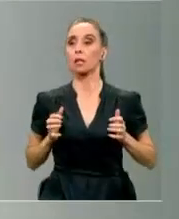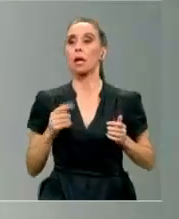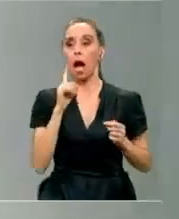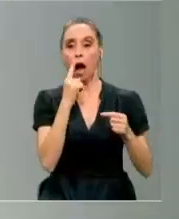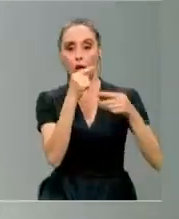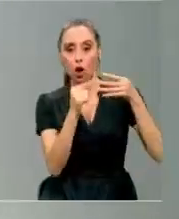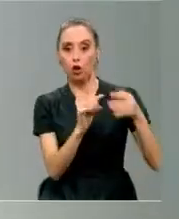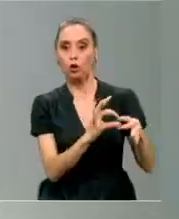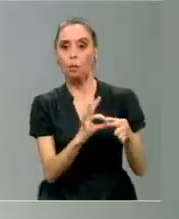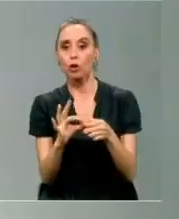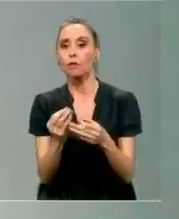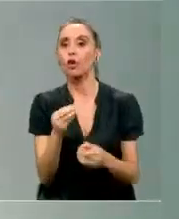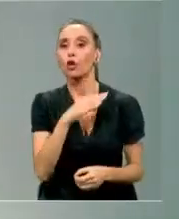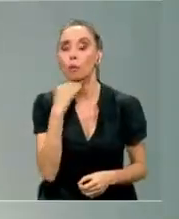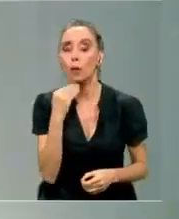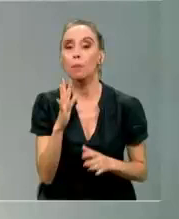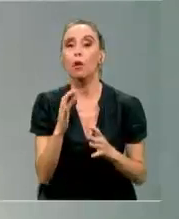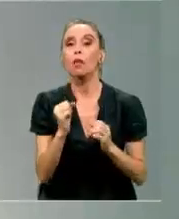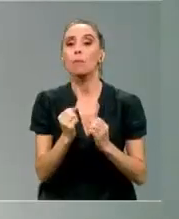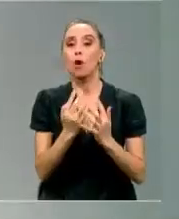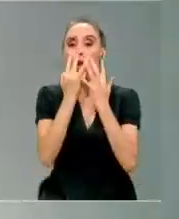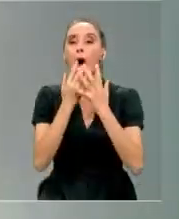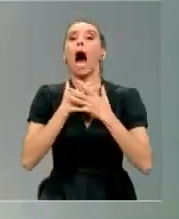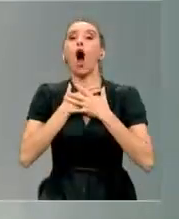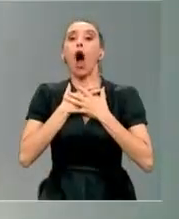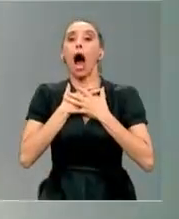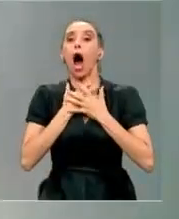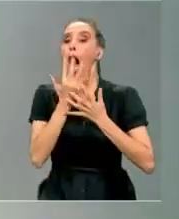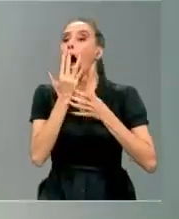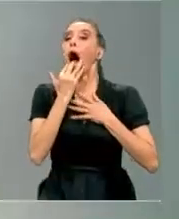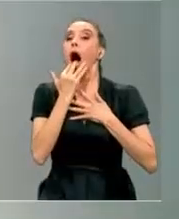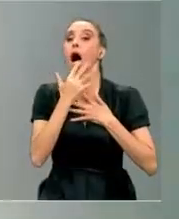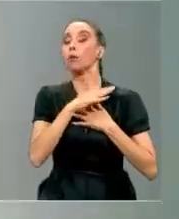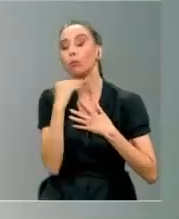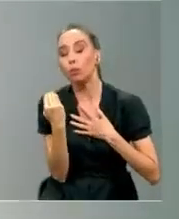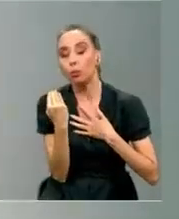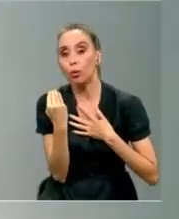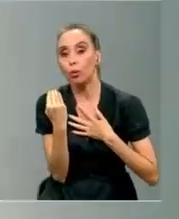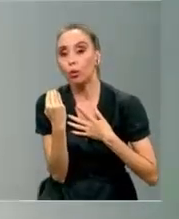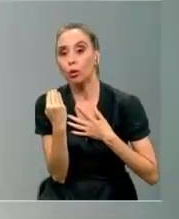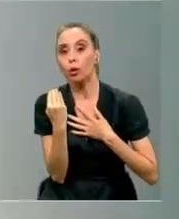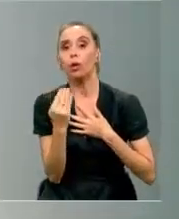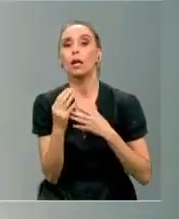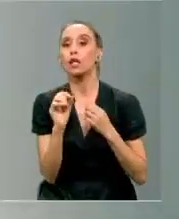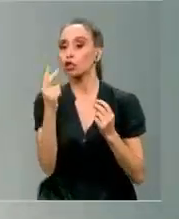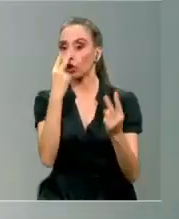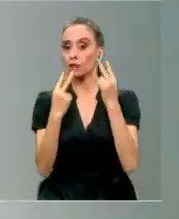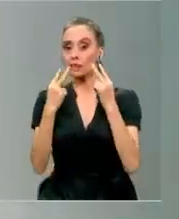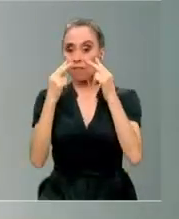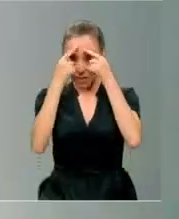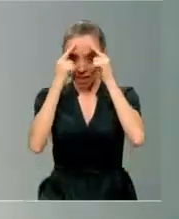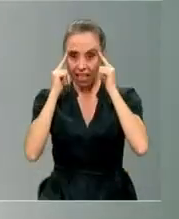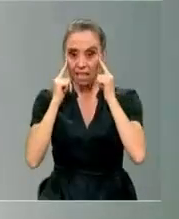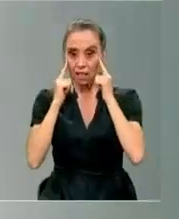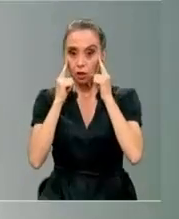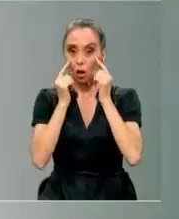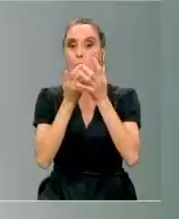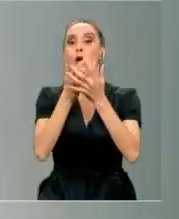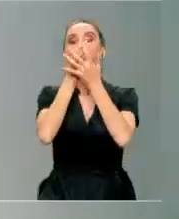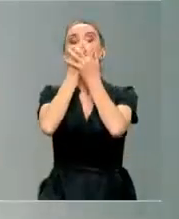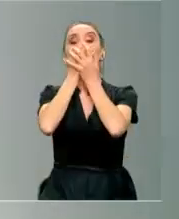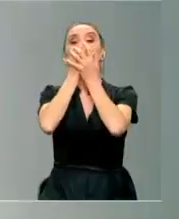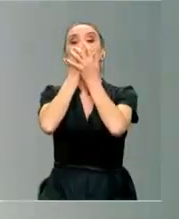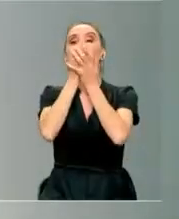dentro el contexto por ejemplo de las asfixia ya que no necesariamente van a dejar lesiones visibles y que